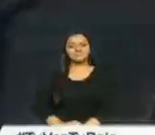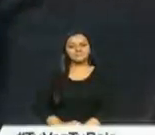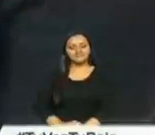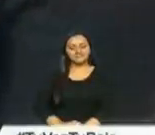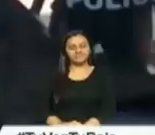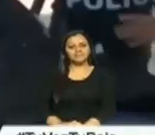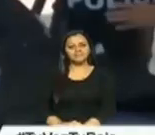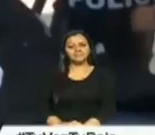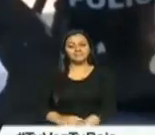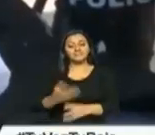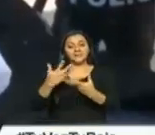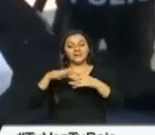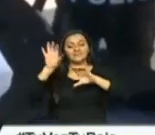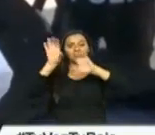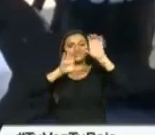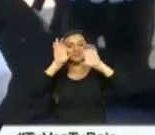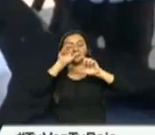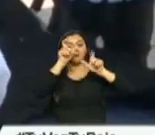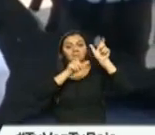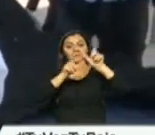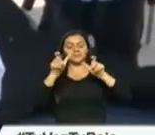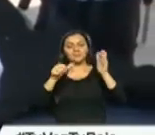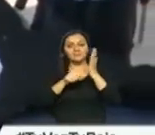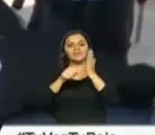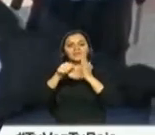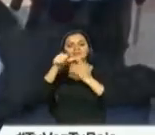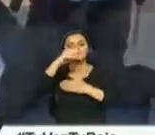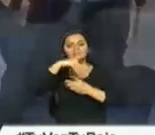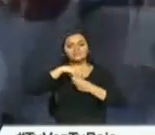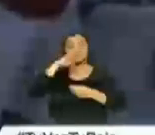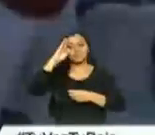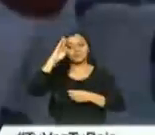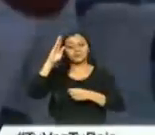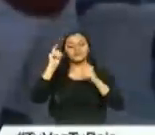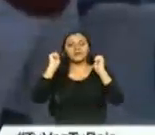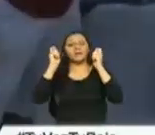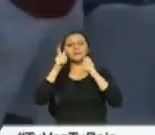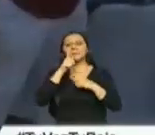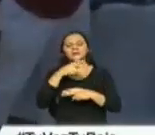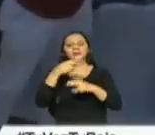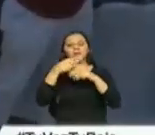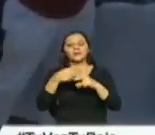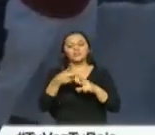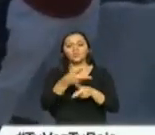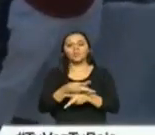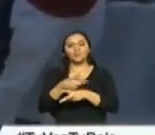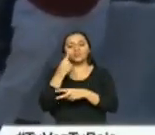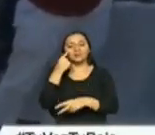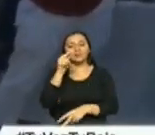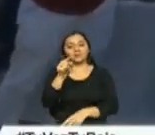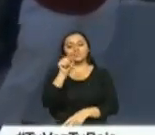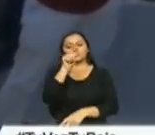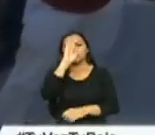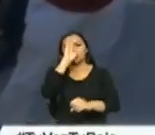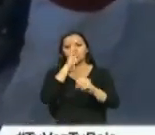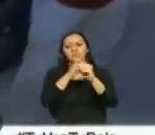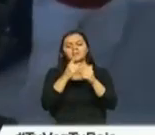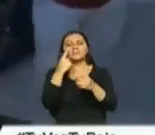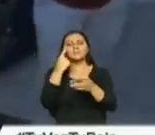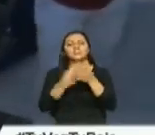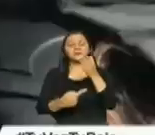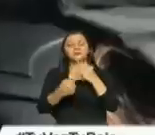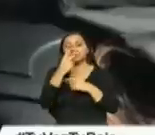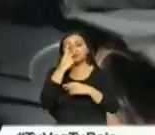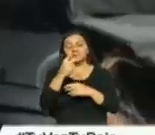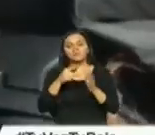A través de una feria ciudadana, el Ministerio del Interior lanzó la campaña denominada Cuidando de Ti, cuyo objetivo fue